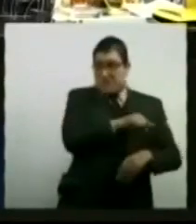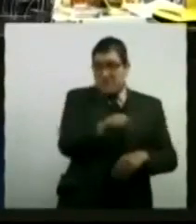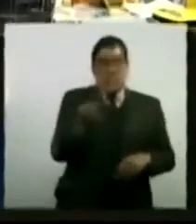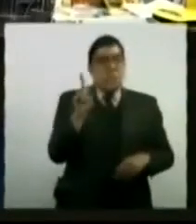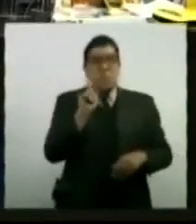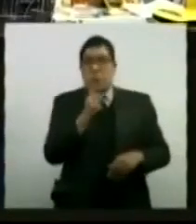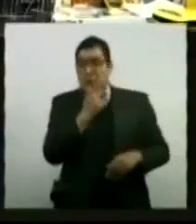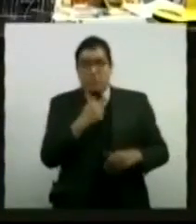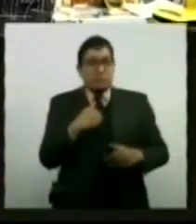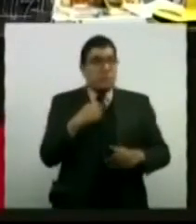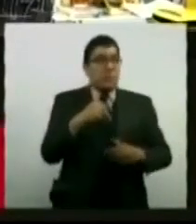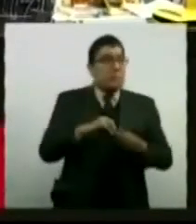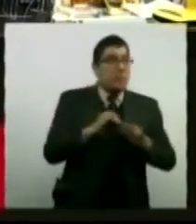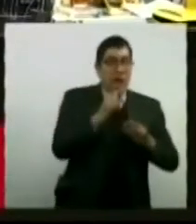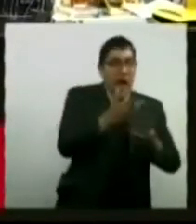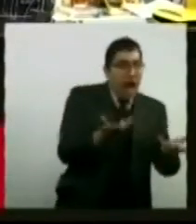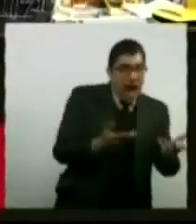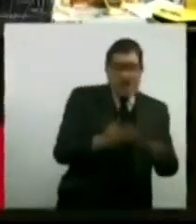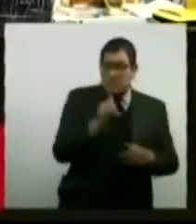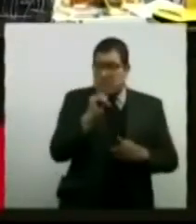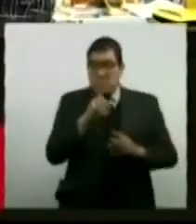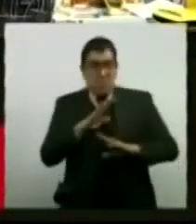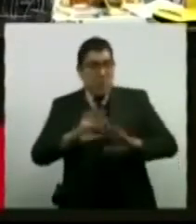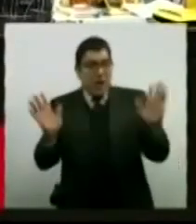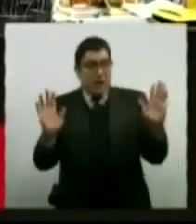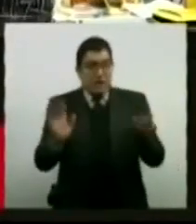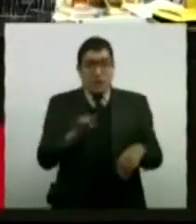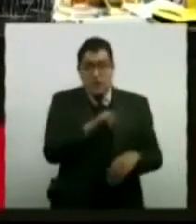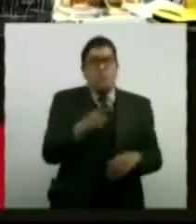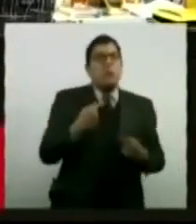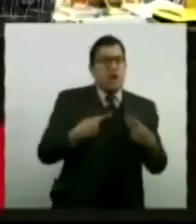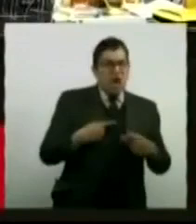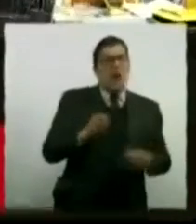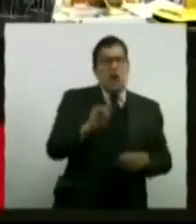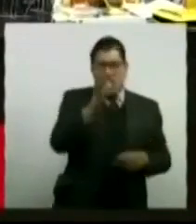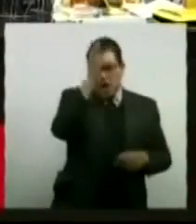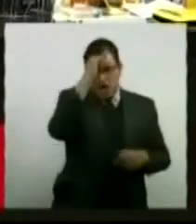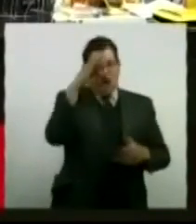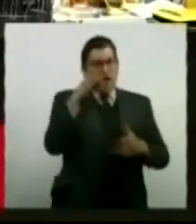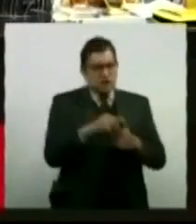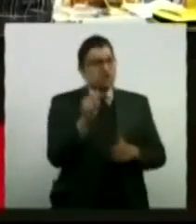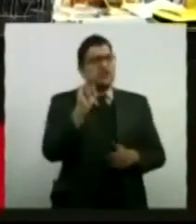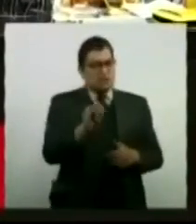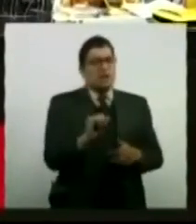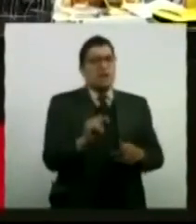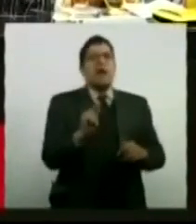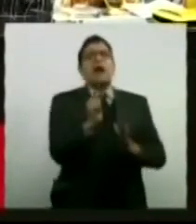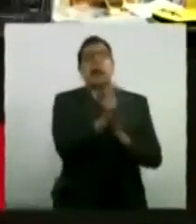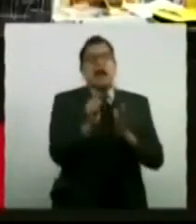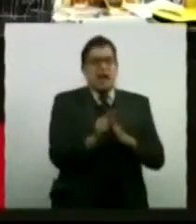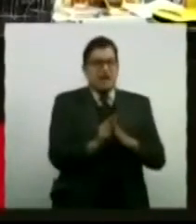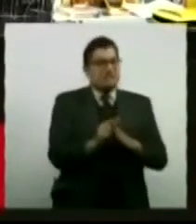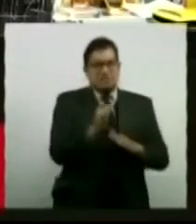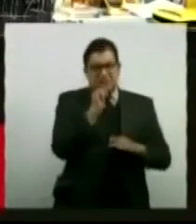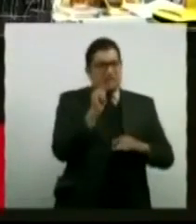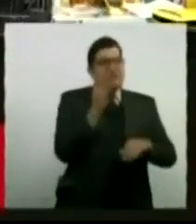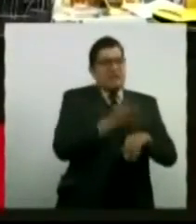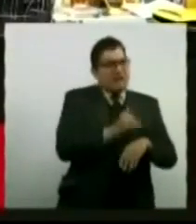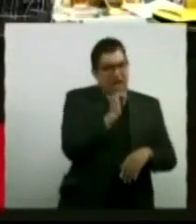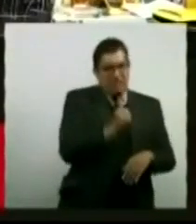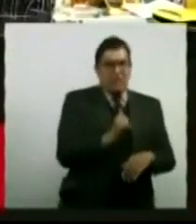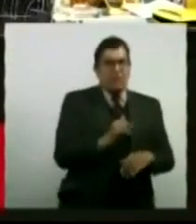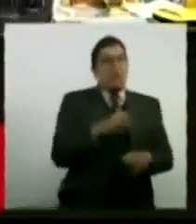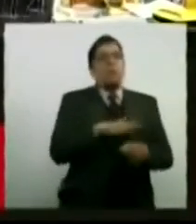y compañeros, porque aun y cuando a quienes están a favor de sí despenalizarla, no lo